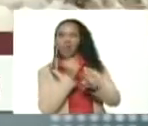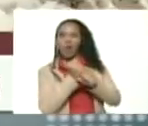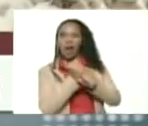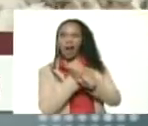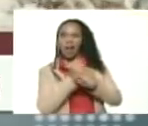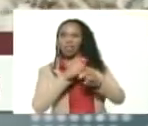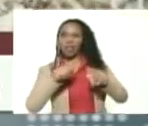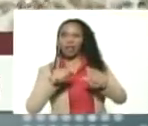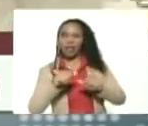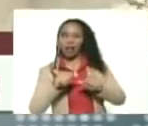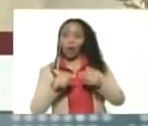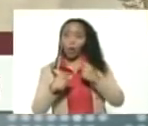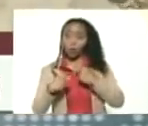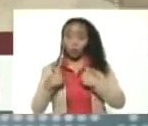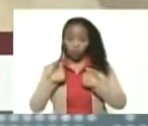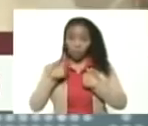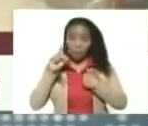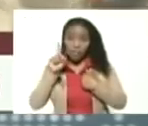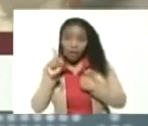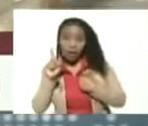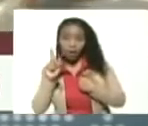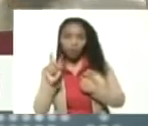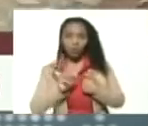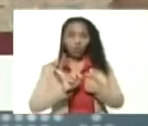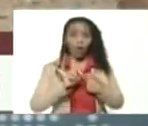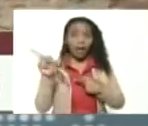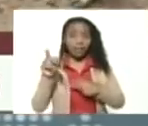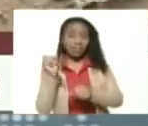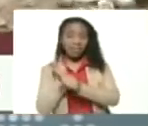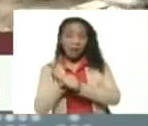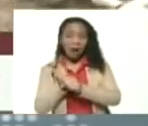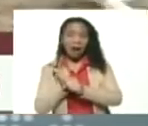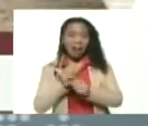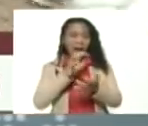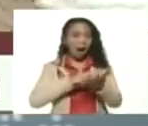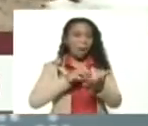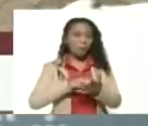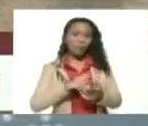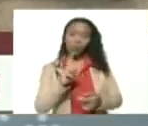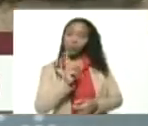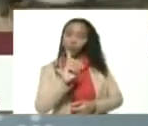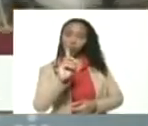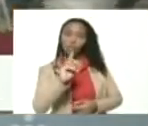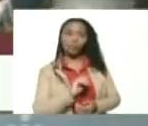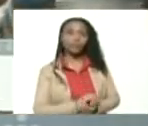¿Ah? ¿O miento? Como un pendejo, no, este trabaja en el campo. No.